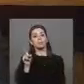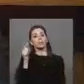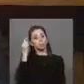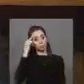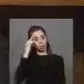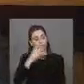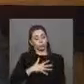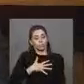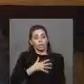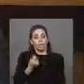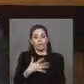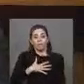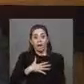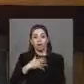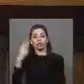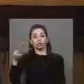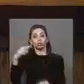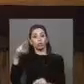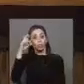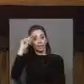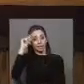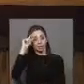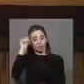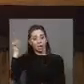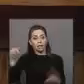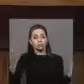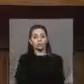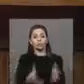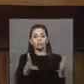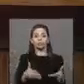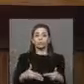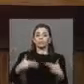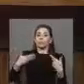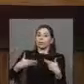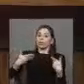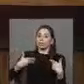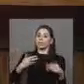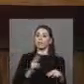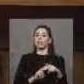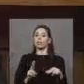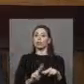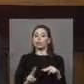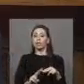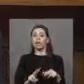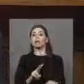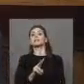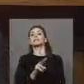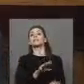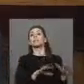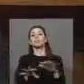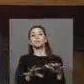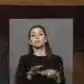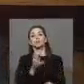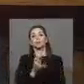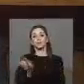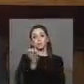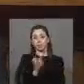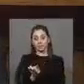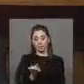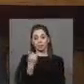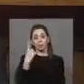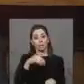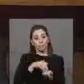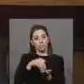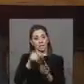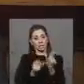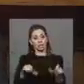principios y valores e ideales el pensamiento que impulsa y motiva la acción socialista desde sus inicios. Hoy, miles